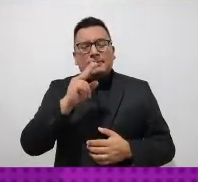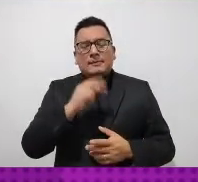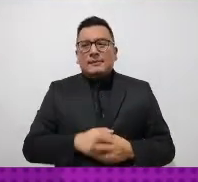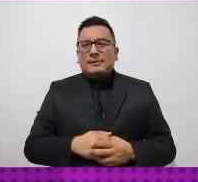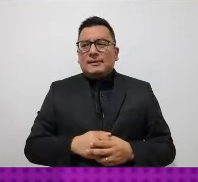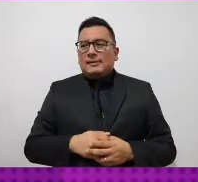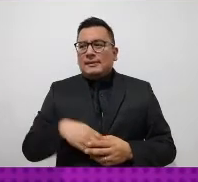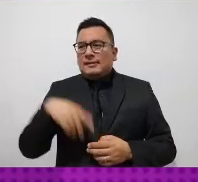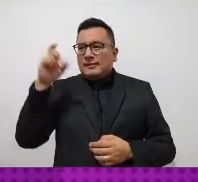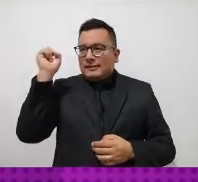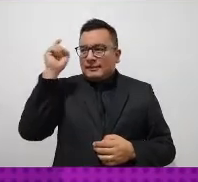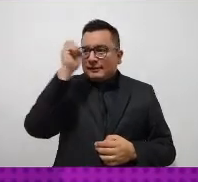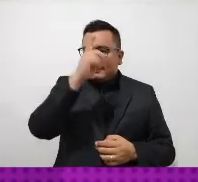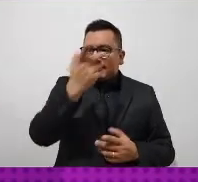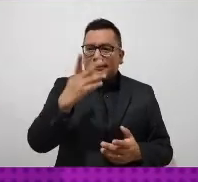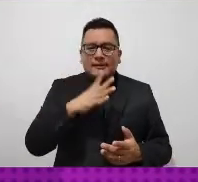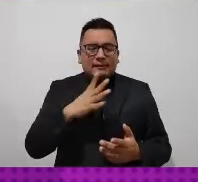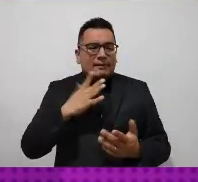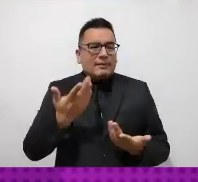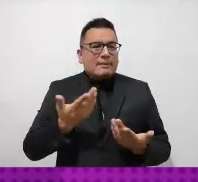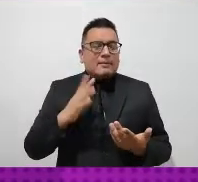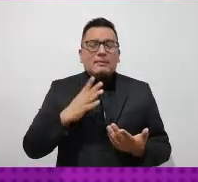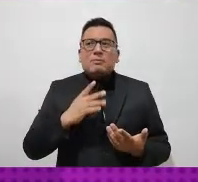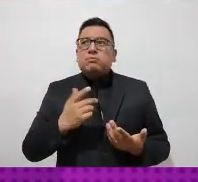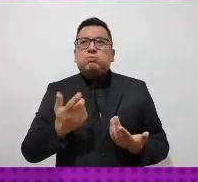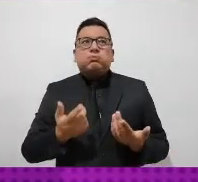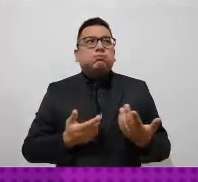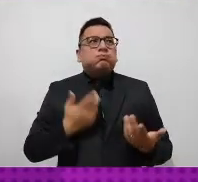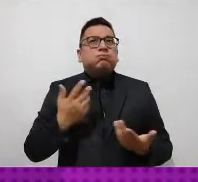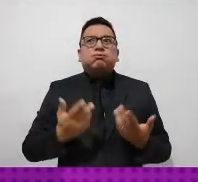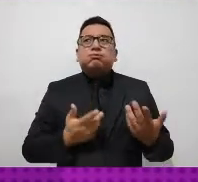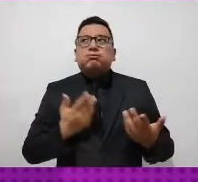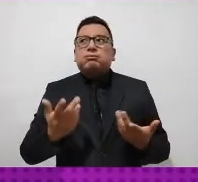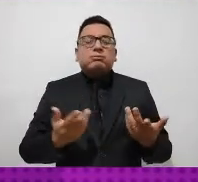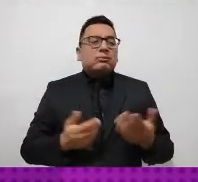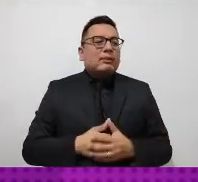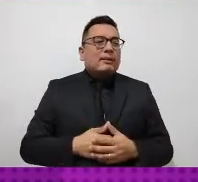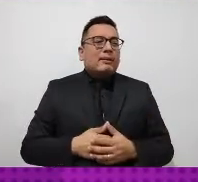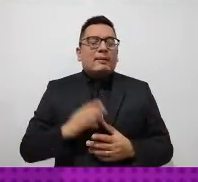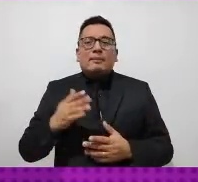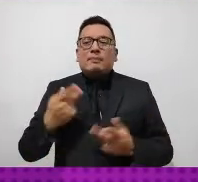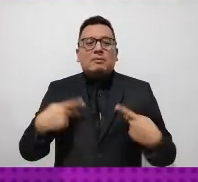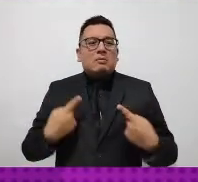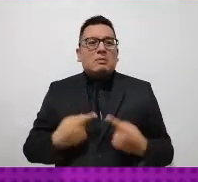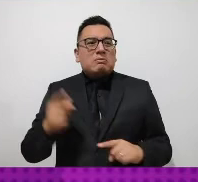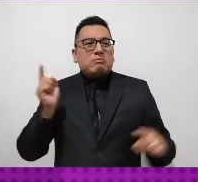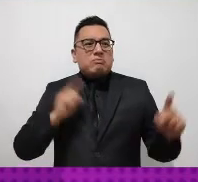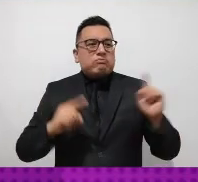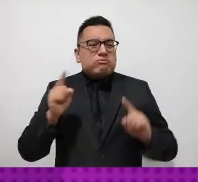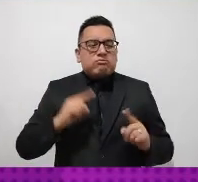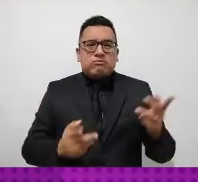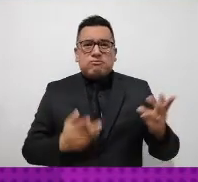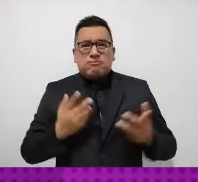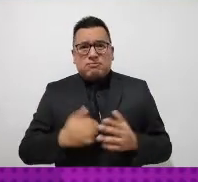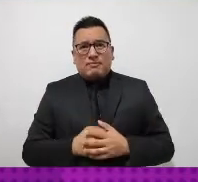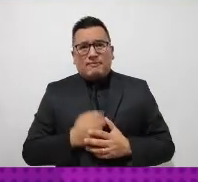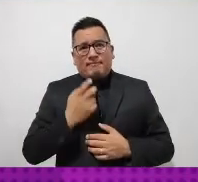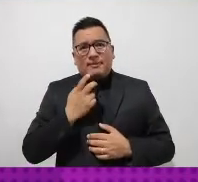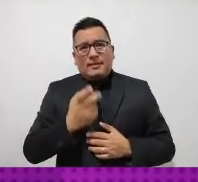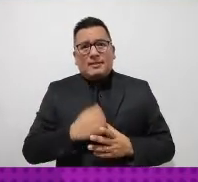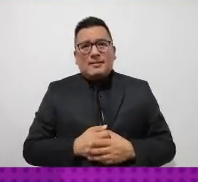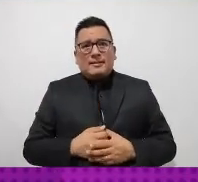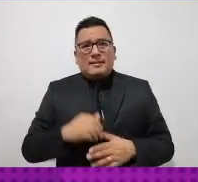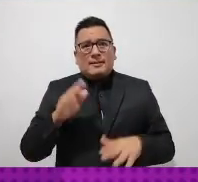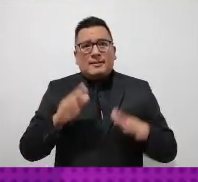dura la crítica y es más dura la exigencia que tienen en relación a la misma sociedad que es gobernada por ellas.